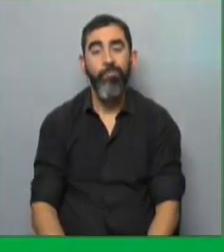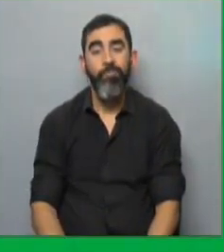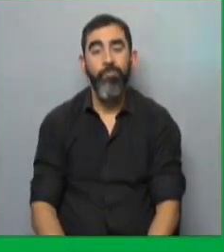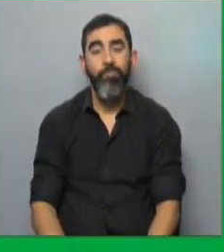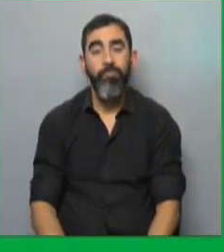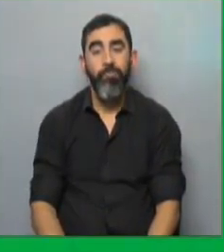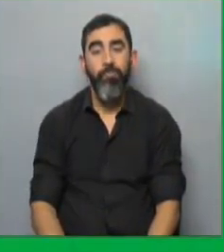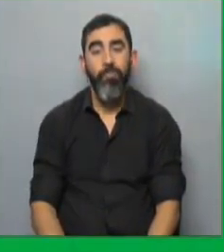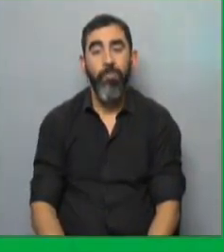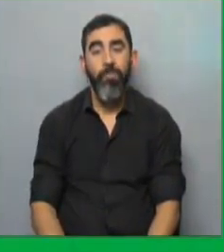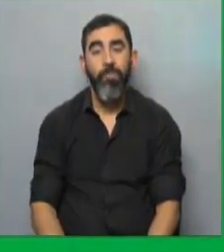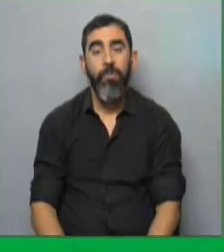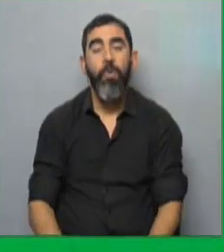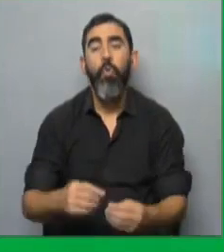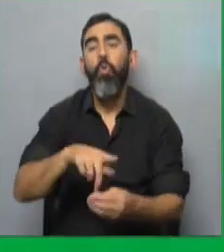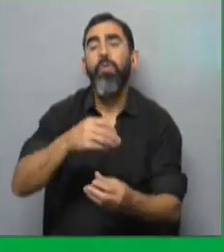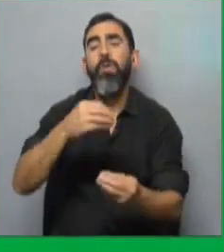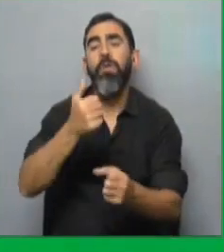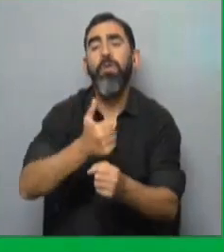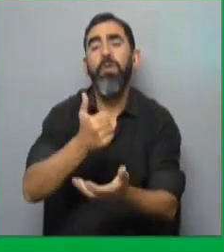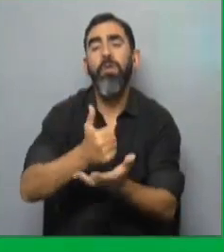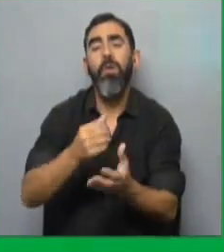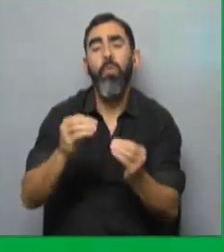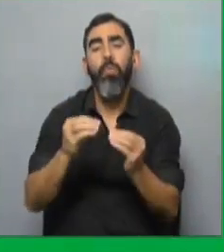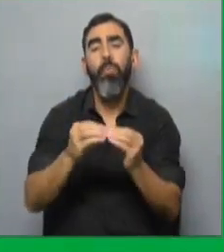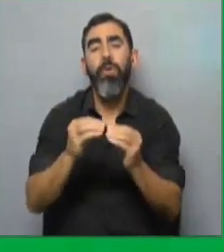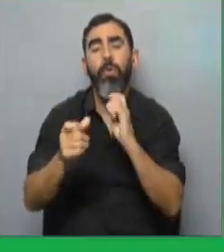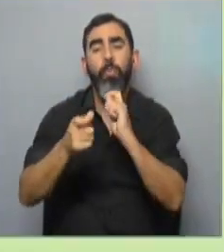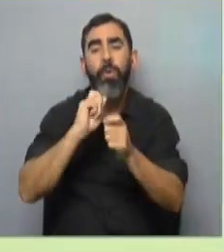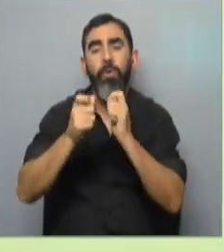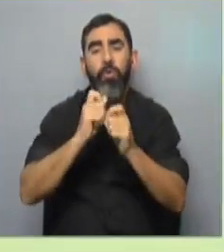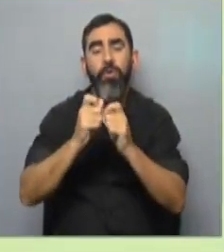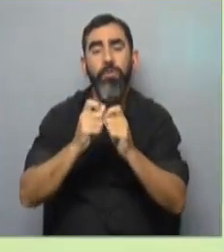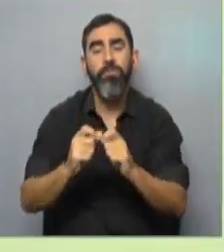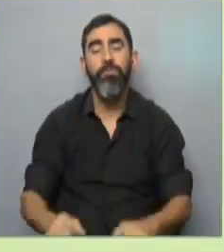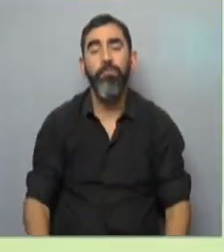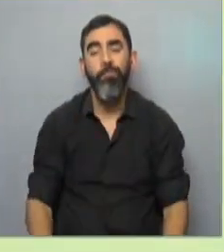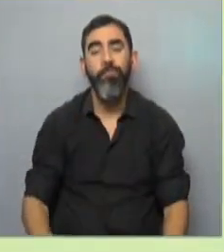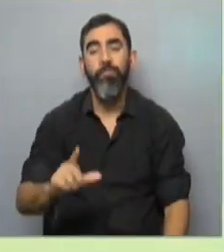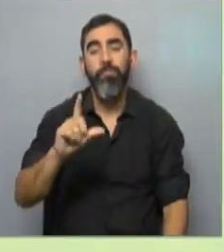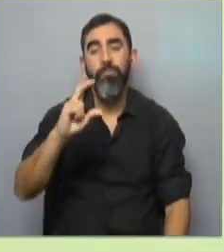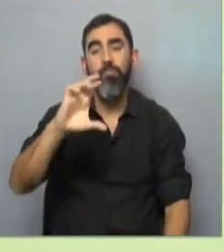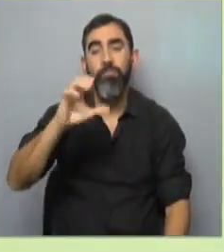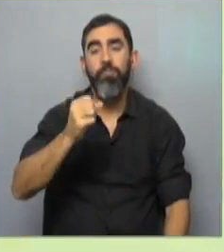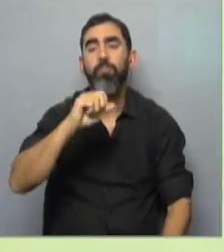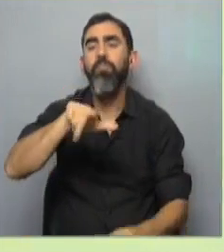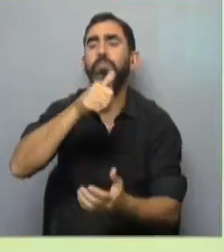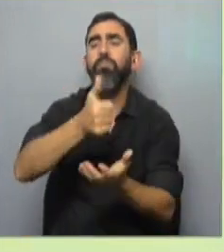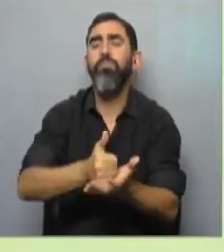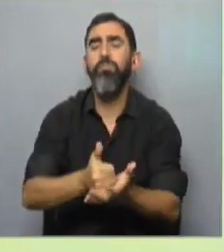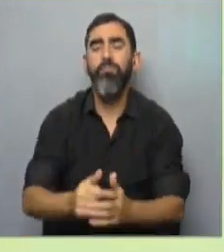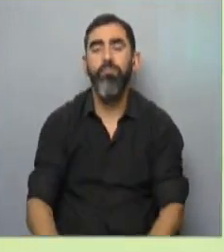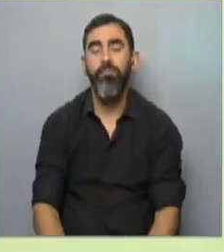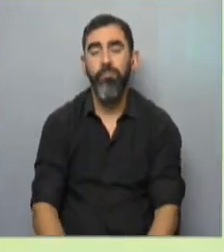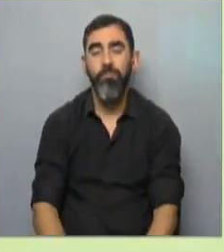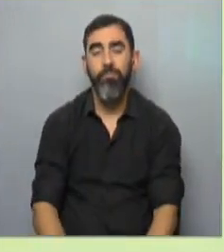Y ahora, como lo hacemos siempre, vamos a ver en qué están trabajando nuestros periodistas. Es el caso de Luca Veloz. Buen mediodía para ti, Luca. ¿Dónde estás?